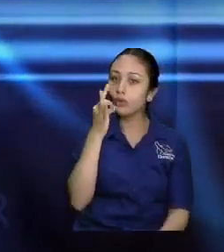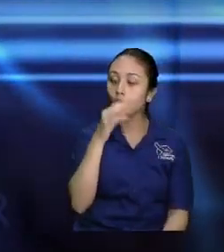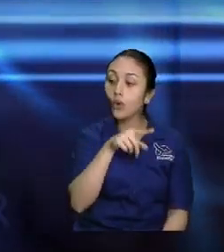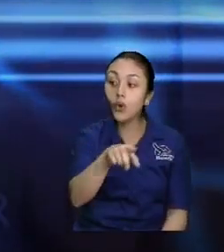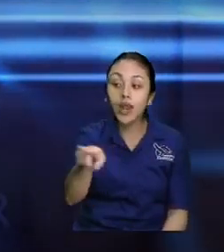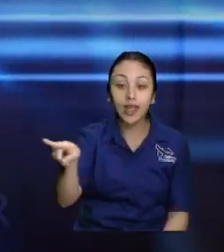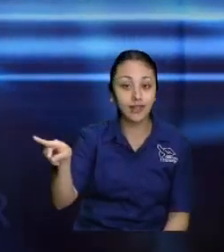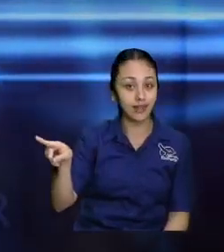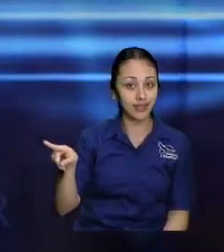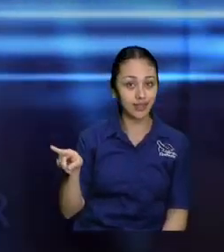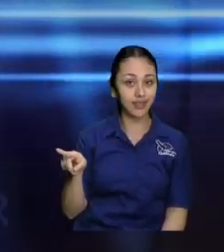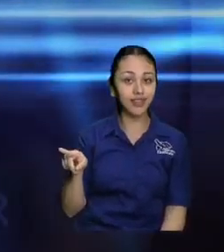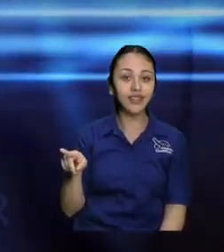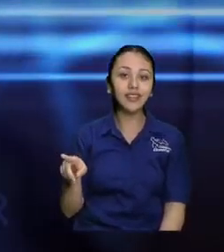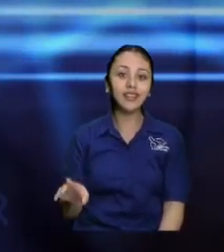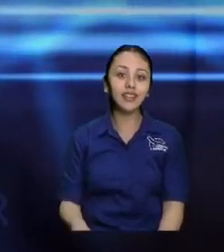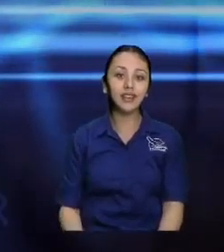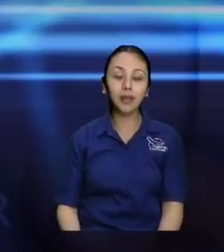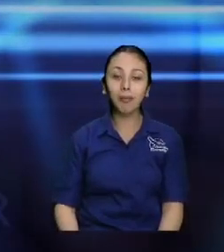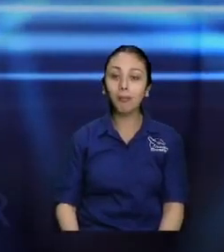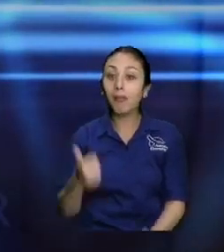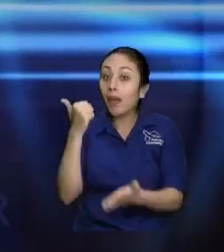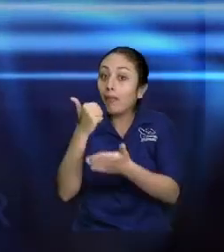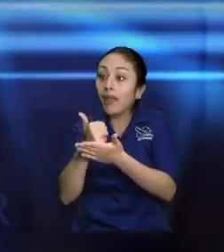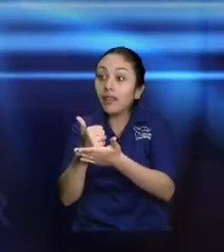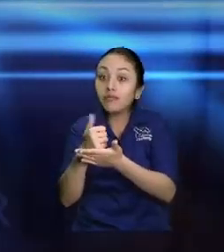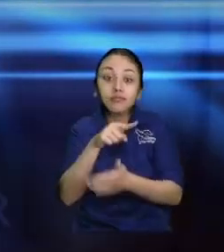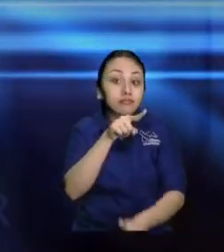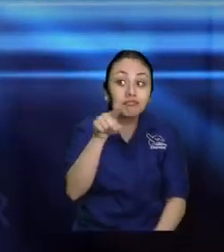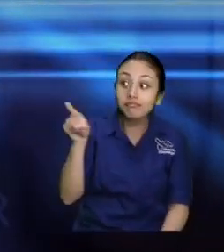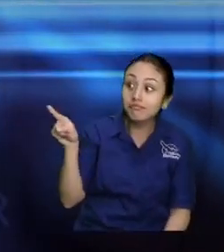Se redujeron los amenes, ¿verdad?